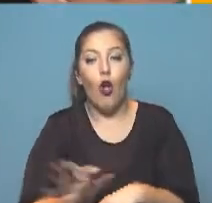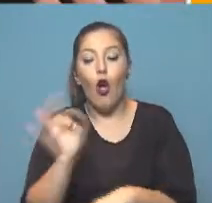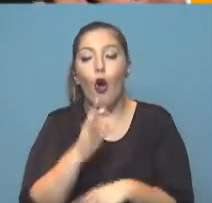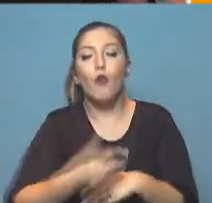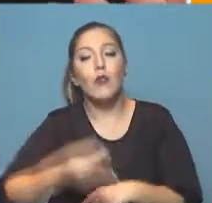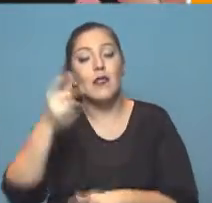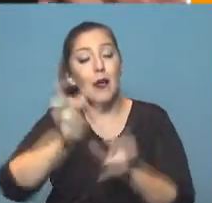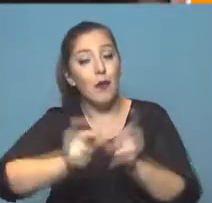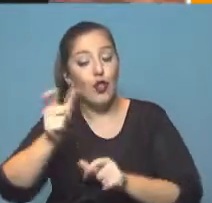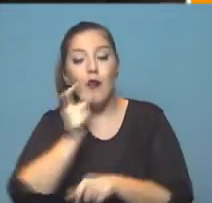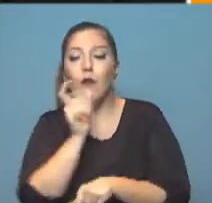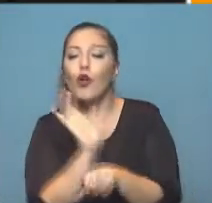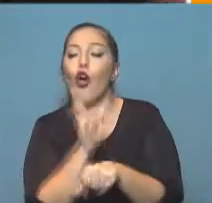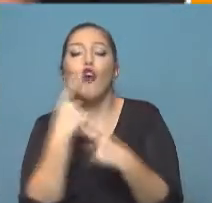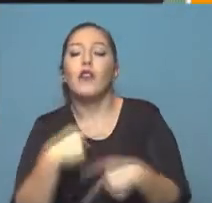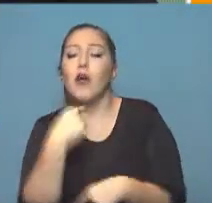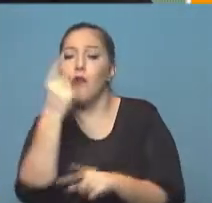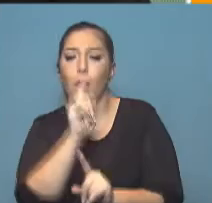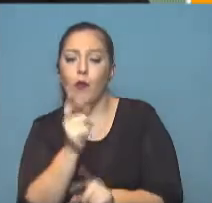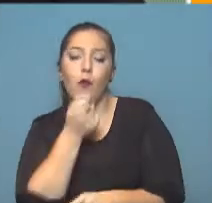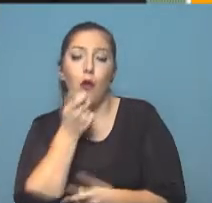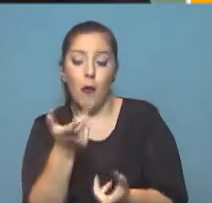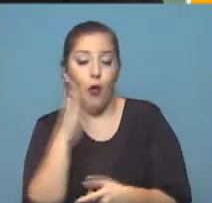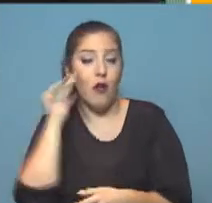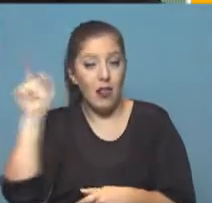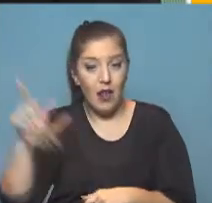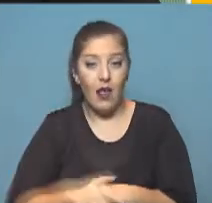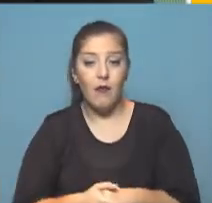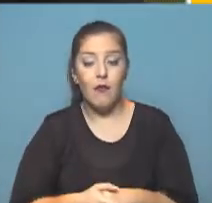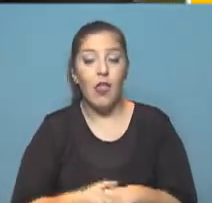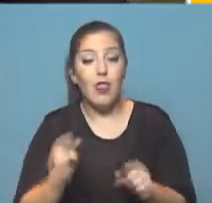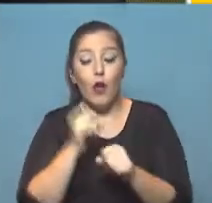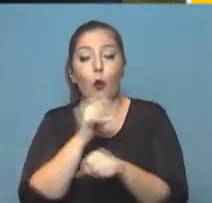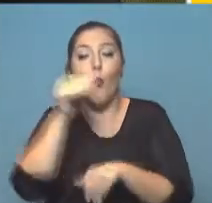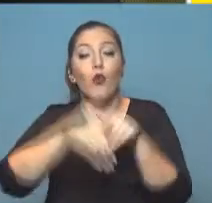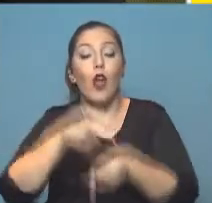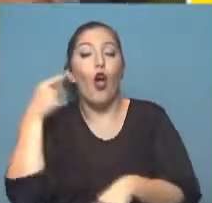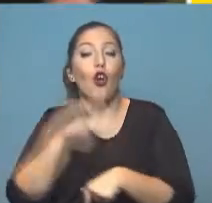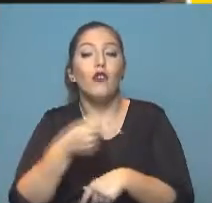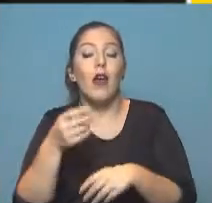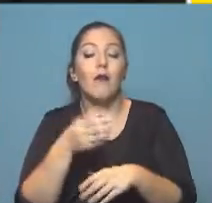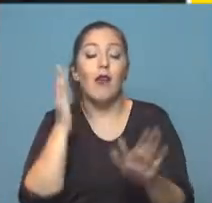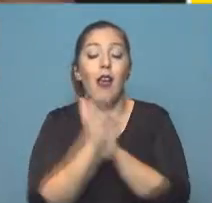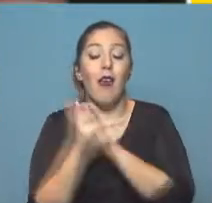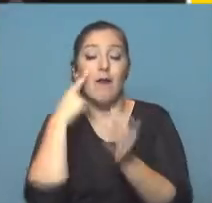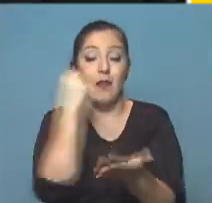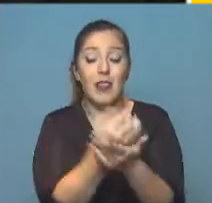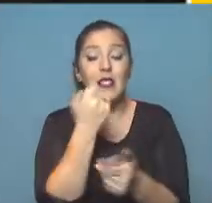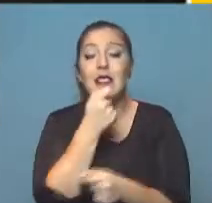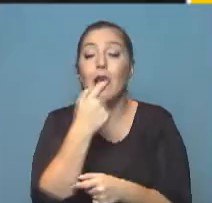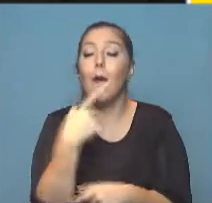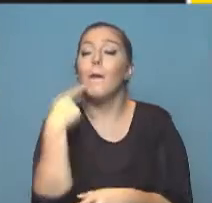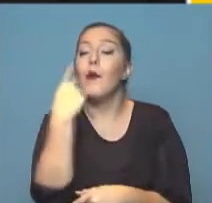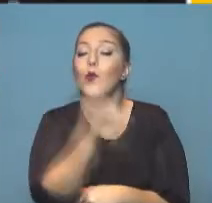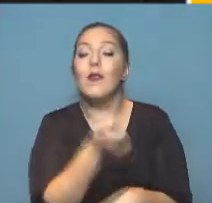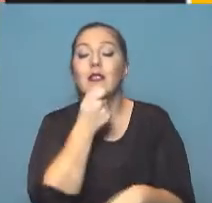muchas veces que la gente está respondiendo cosas que no se le preguntan. En el caso de Gran Bretaña, de repente estaban votando contra los inmigrantes, cuando en realidad lo que se le preguntaba era si querían que